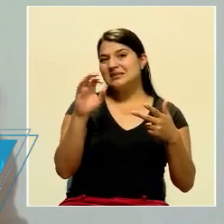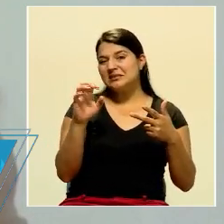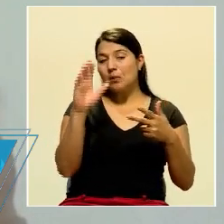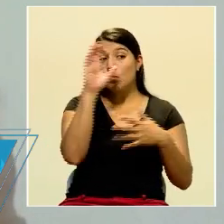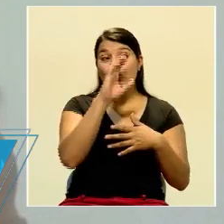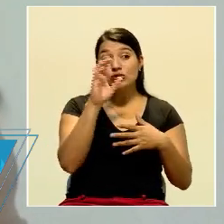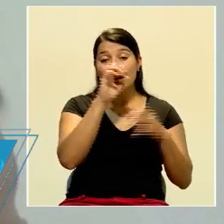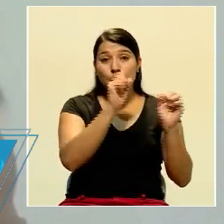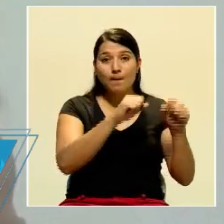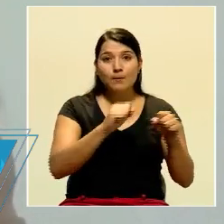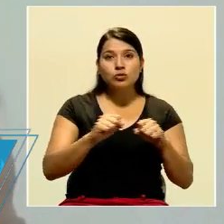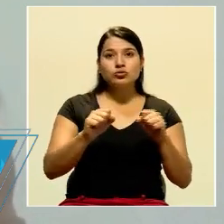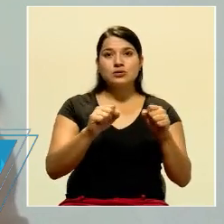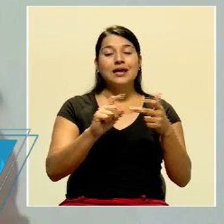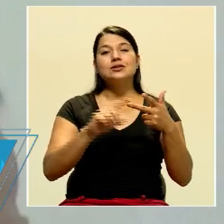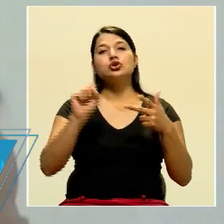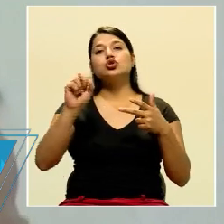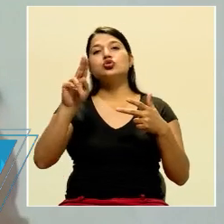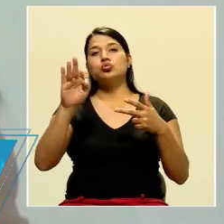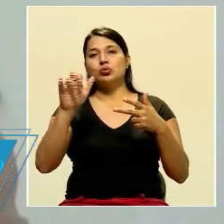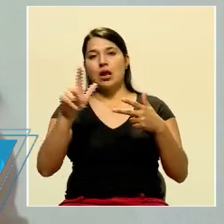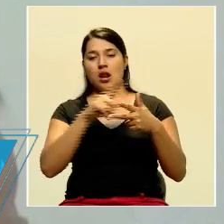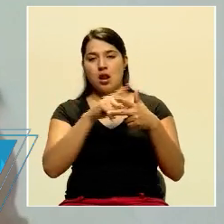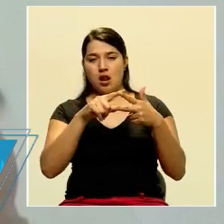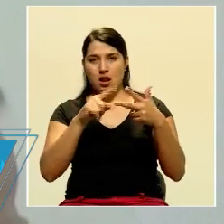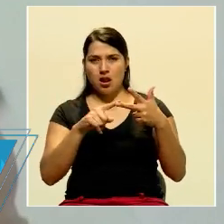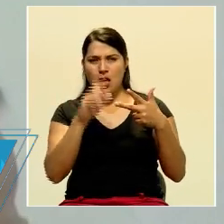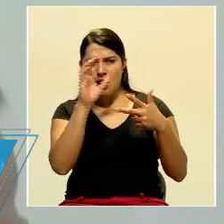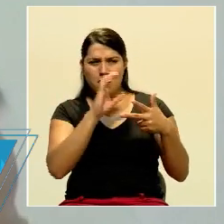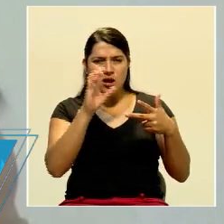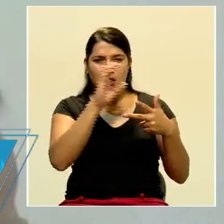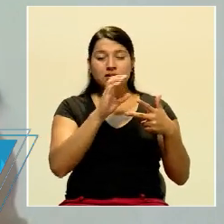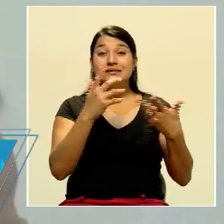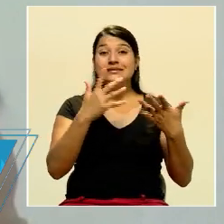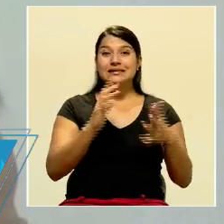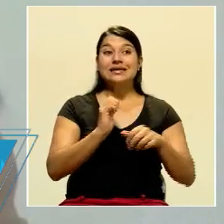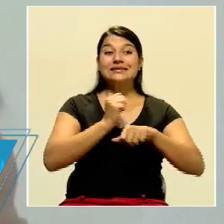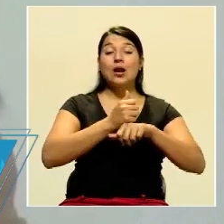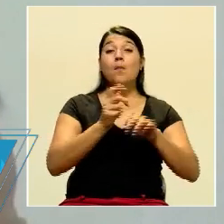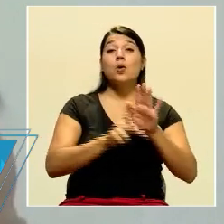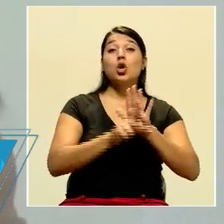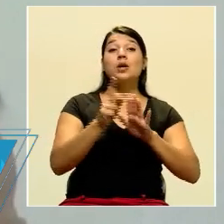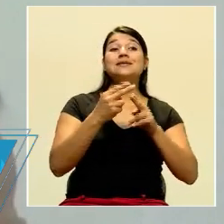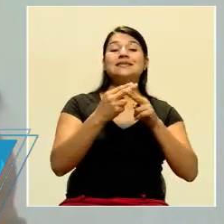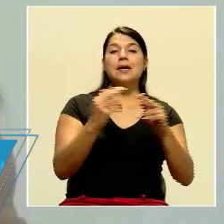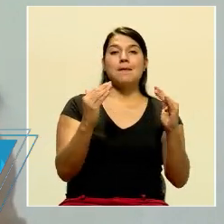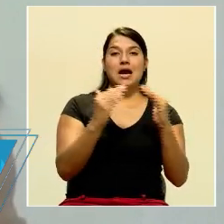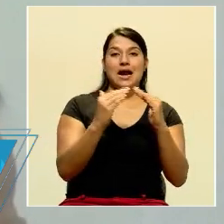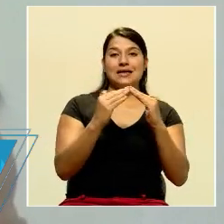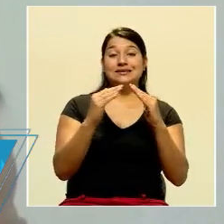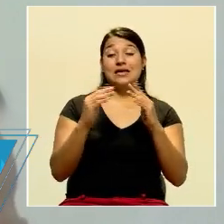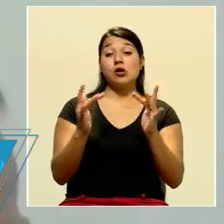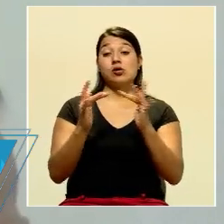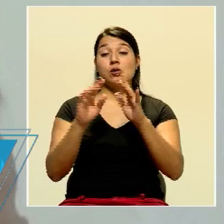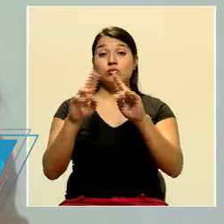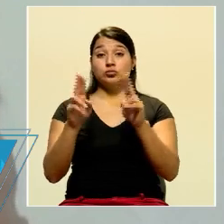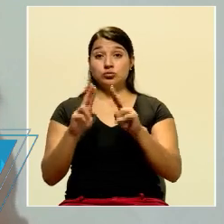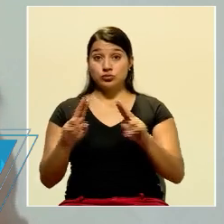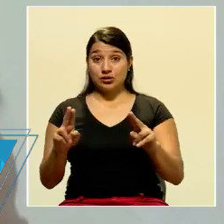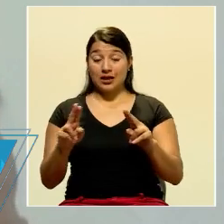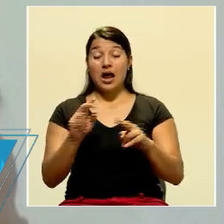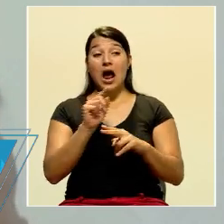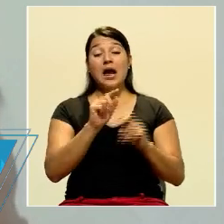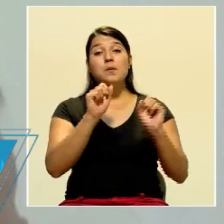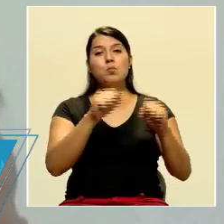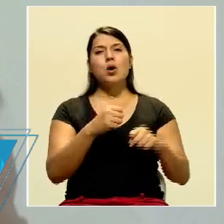gracias al esfuerzo del MISIT y de la SUTEL para hogares conectados. De los 46.500 hogares conectados, ahí se